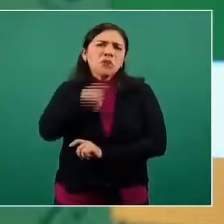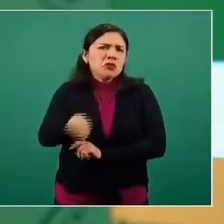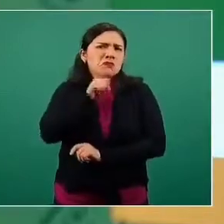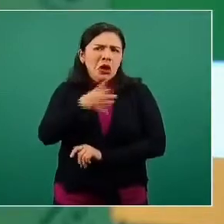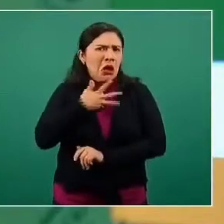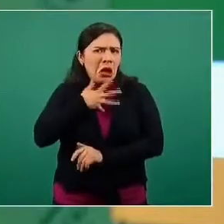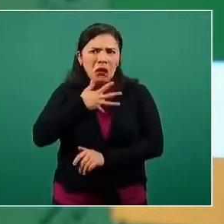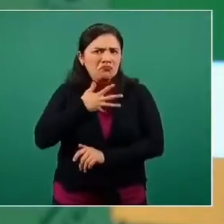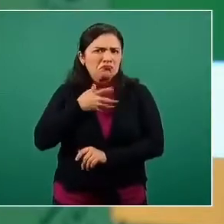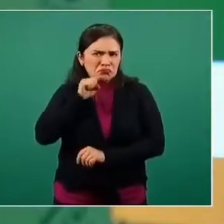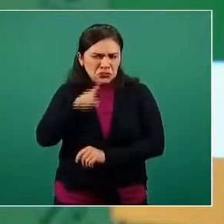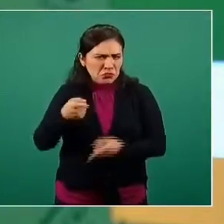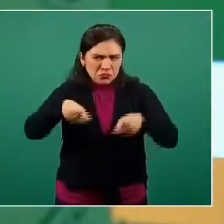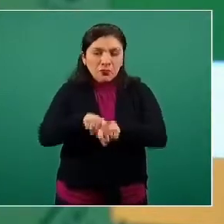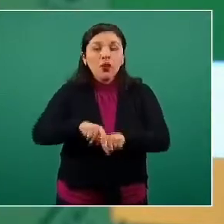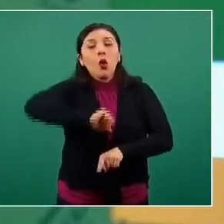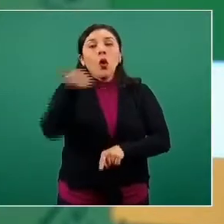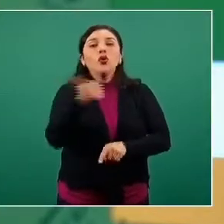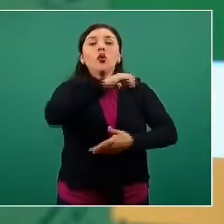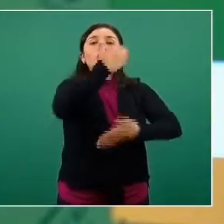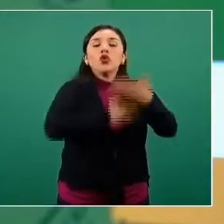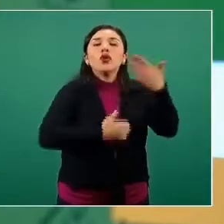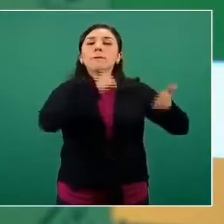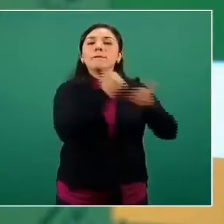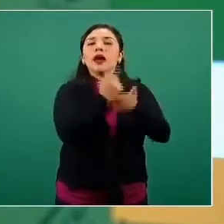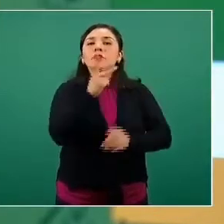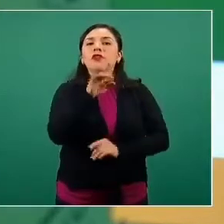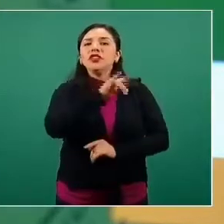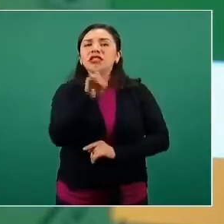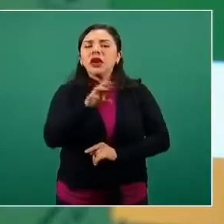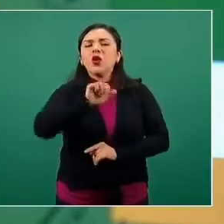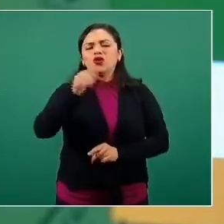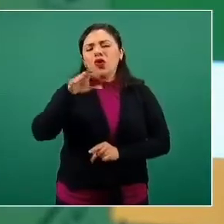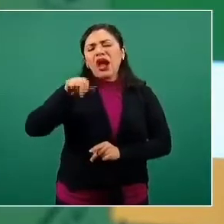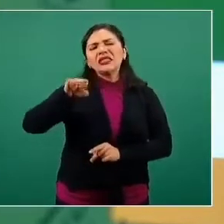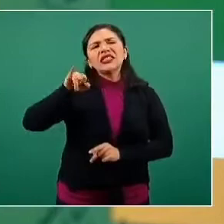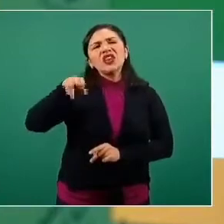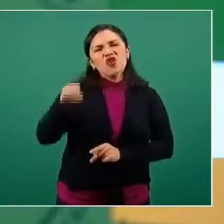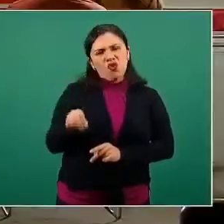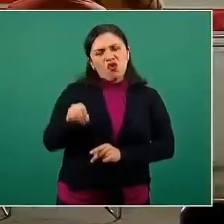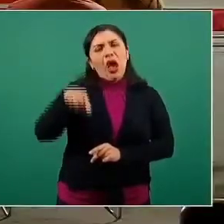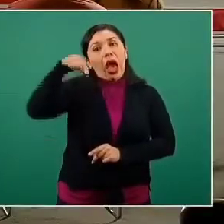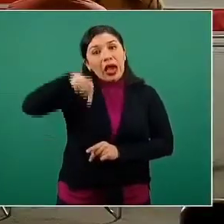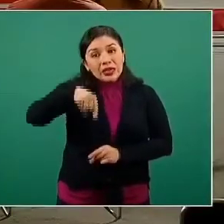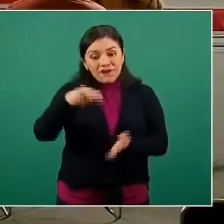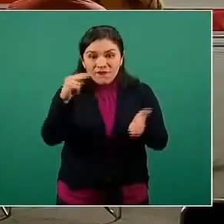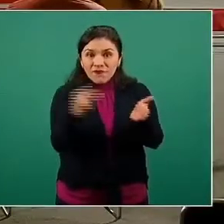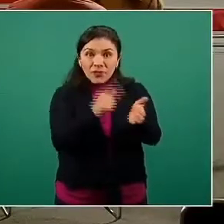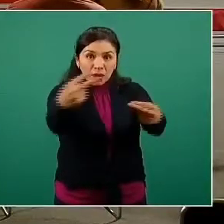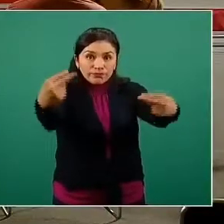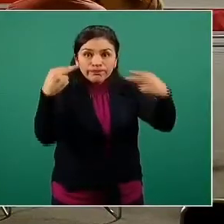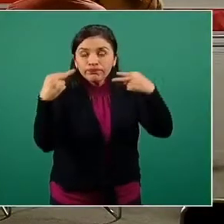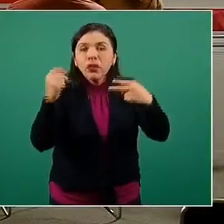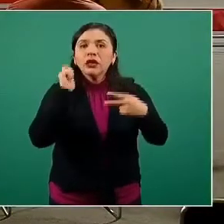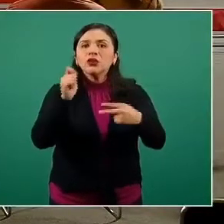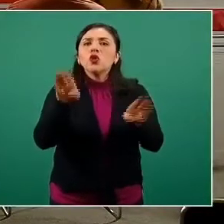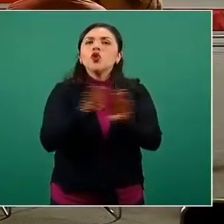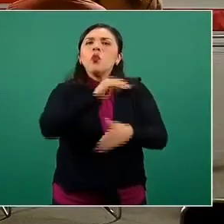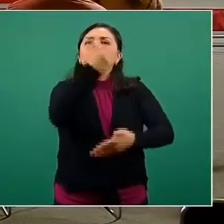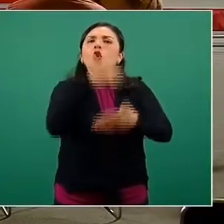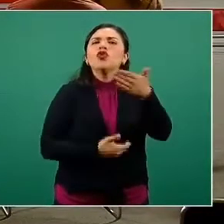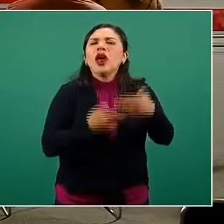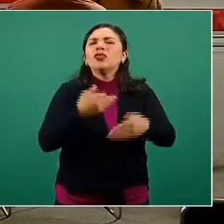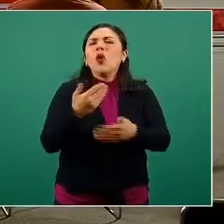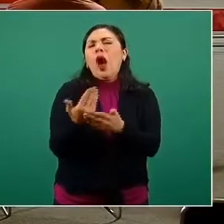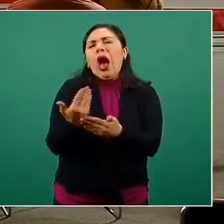enmiendas, y después los contratos con Pfizer y con CanSino. Lo que se firmó aquí en presencia pública fue el precontrato,